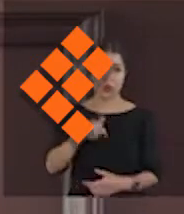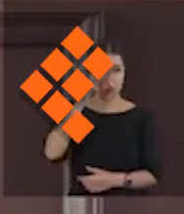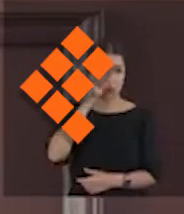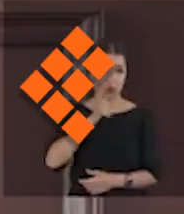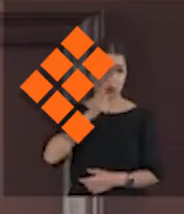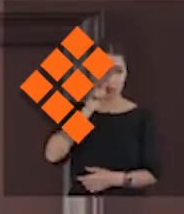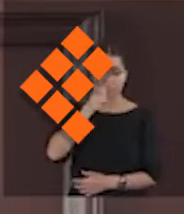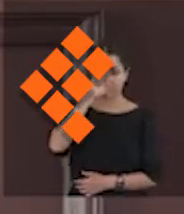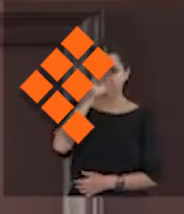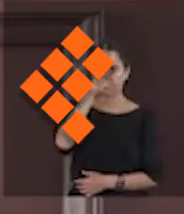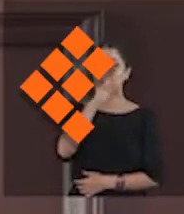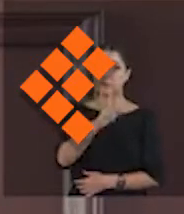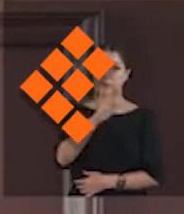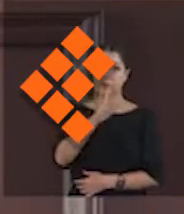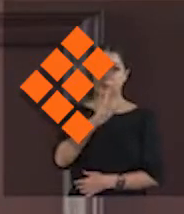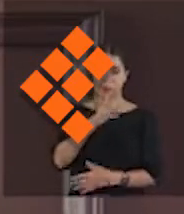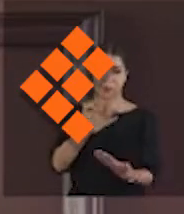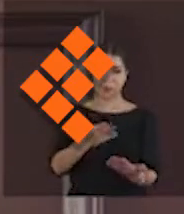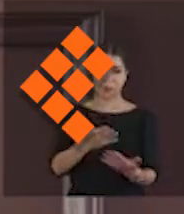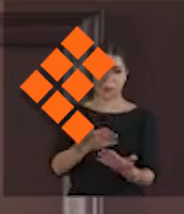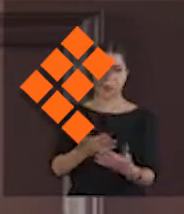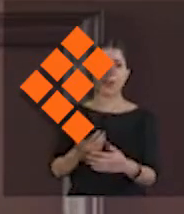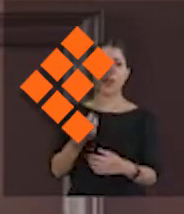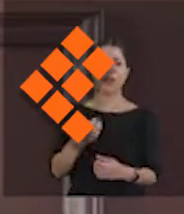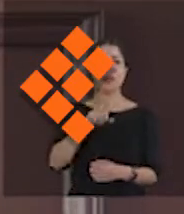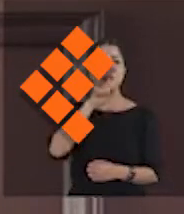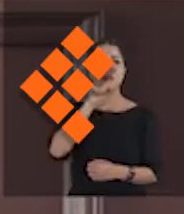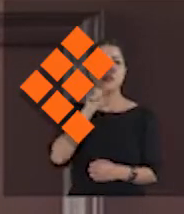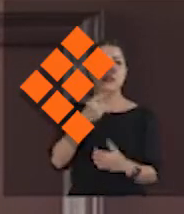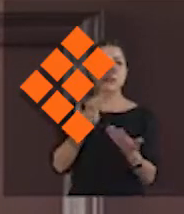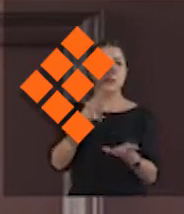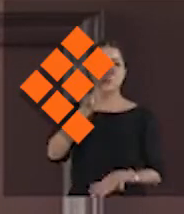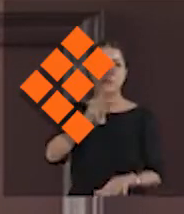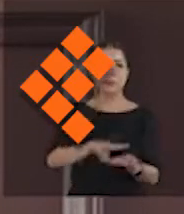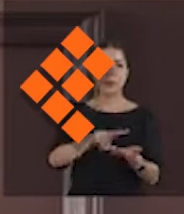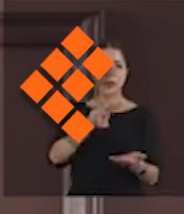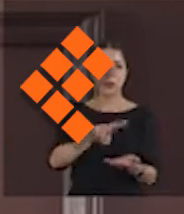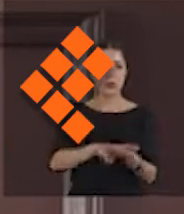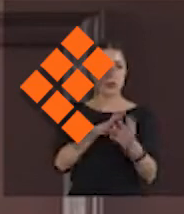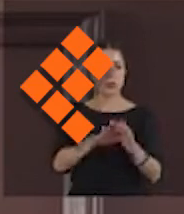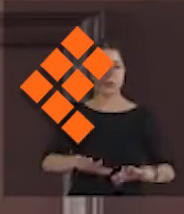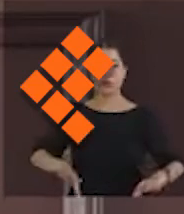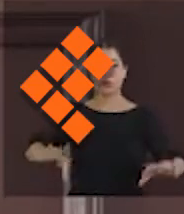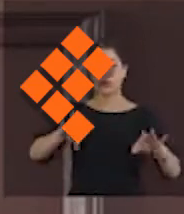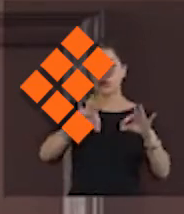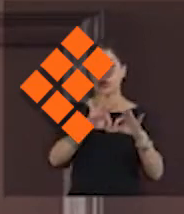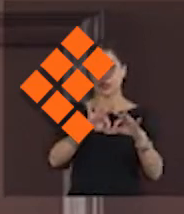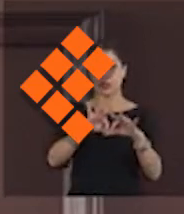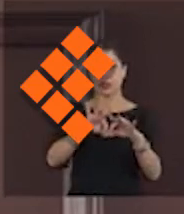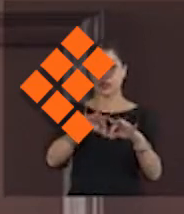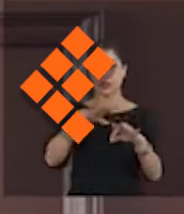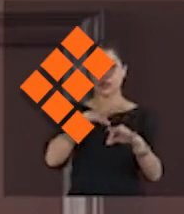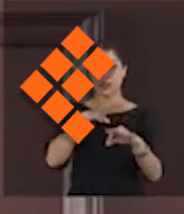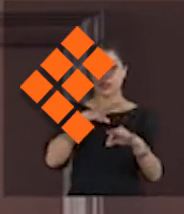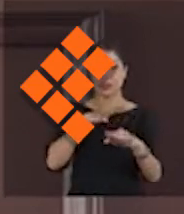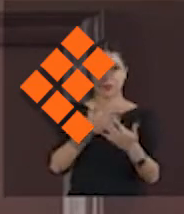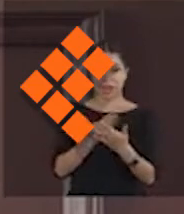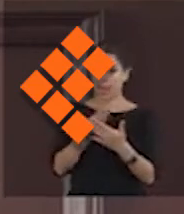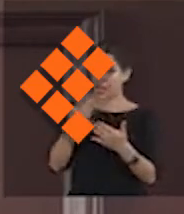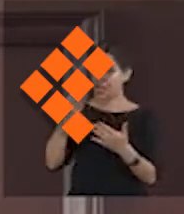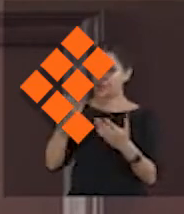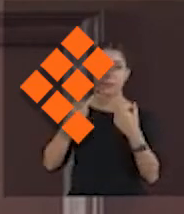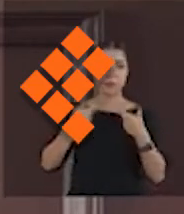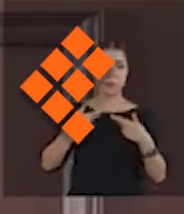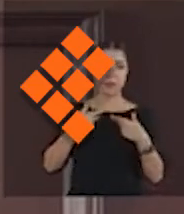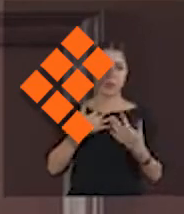día. Y entre esos puntos y valores fundamentales que los insurgentes se propusieron